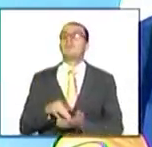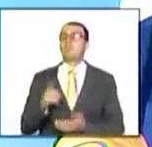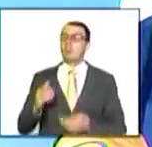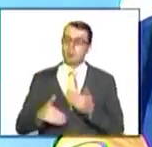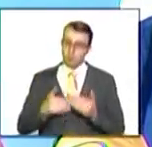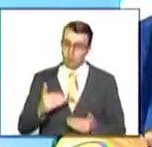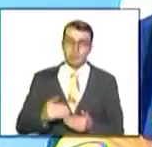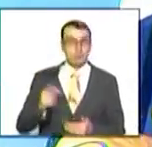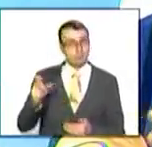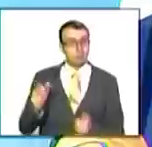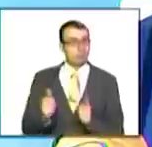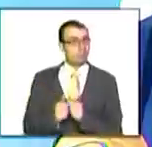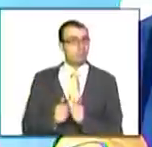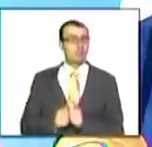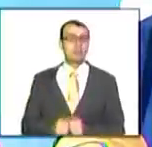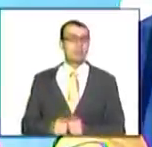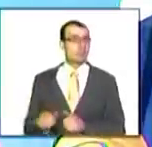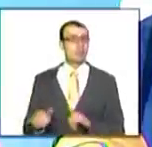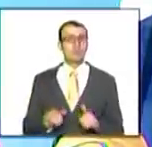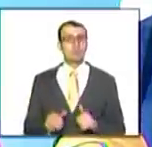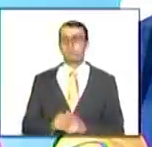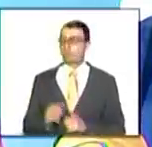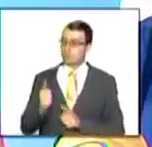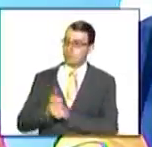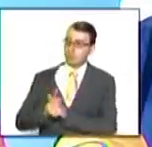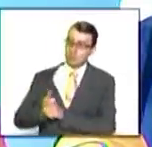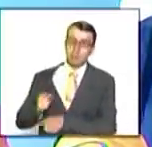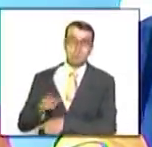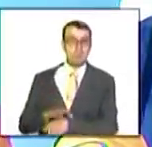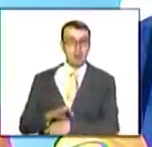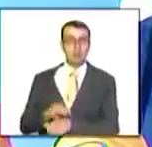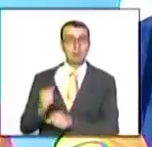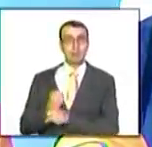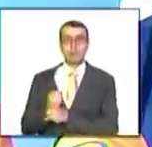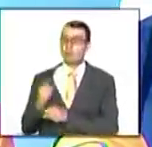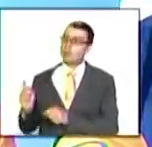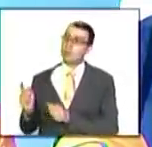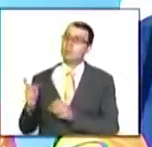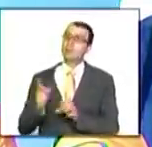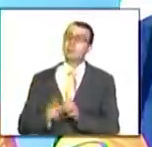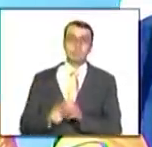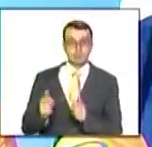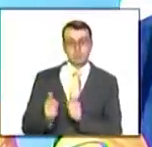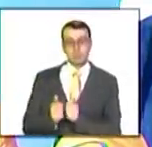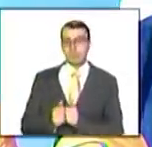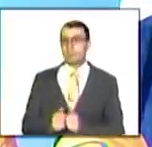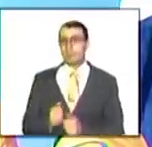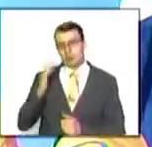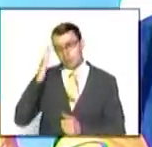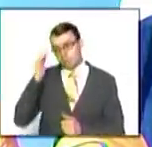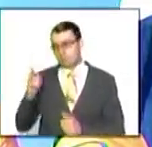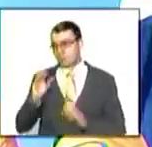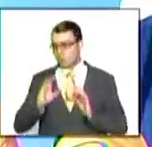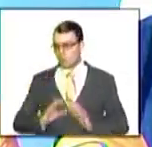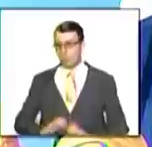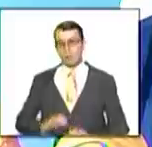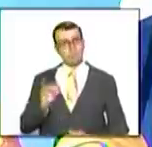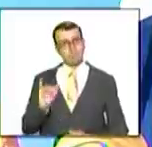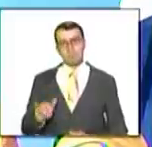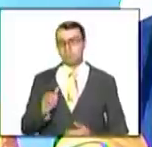procedimientos. Y así cada uno de los médicos que trabaja con nosotros, porque sabemos que el cuerpo humano es